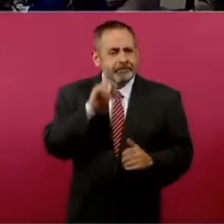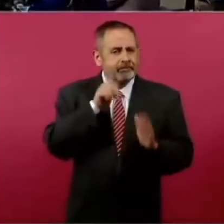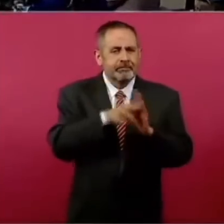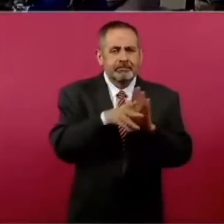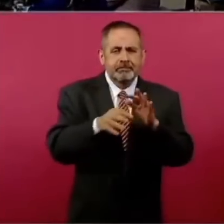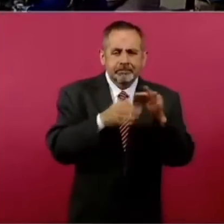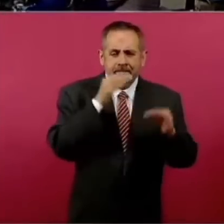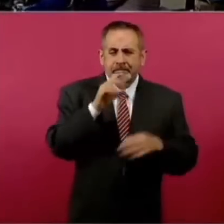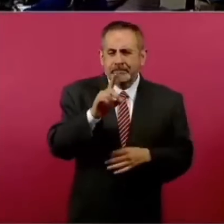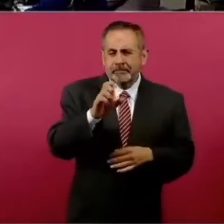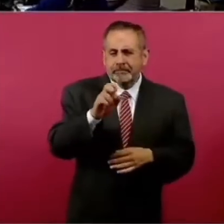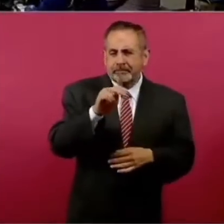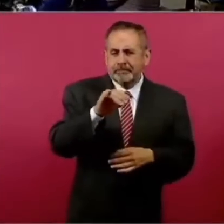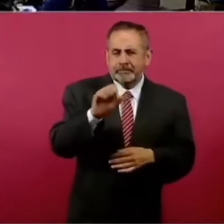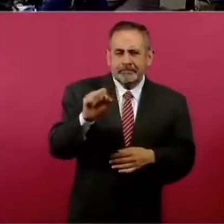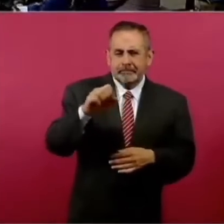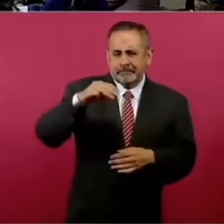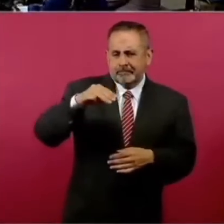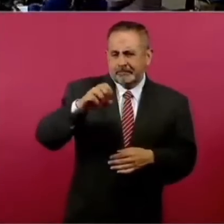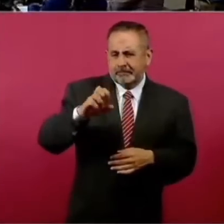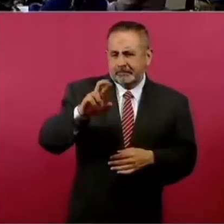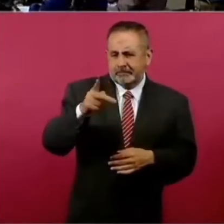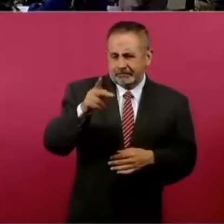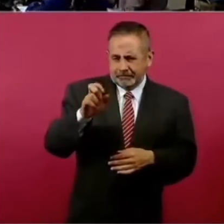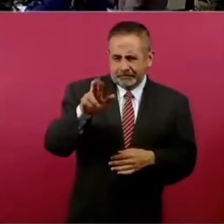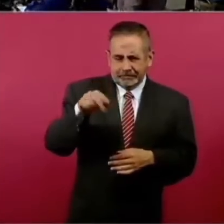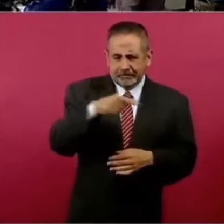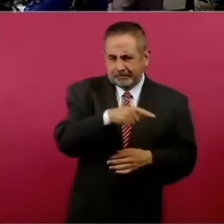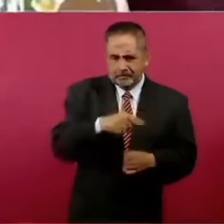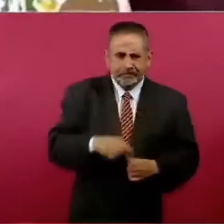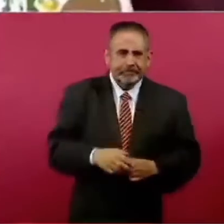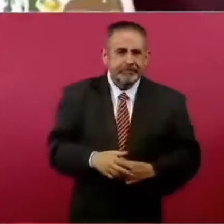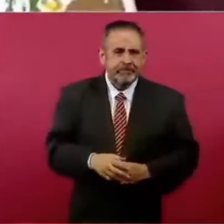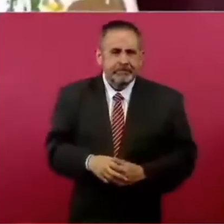periodista Denise Merker,